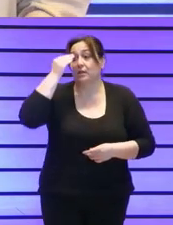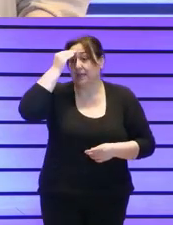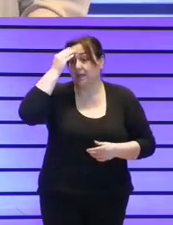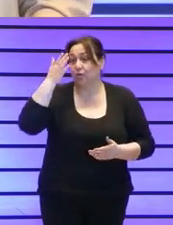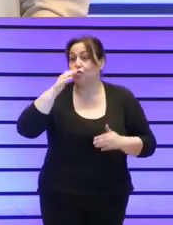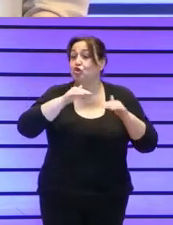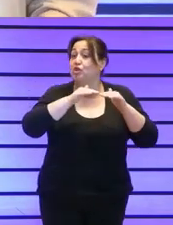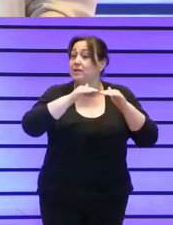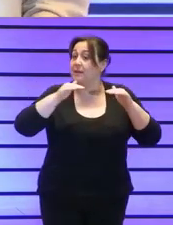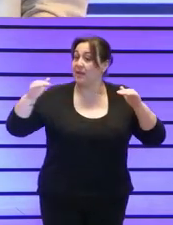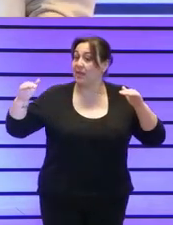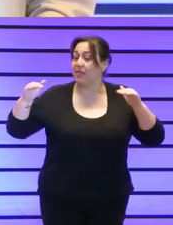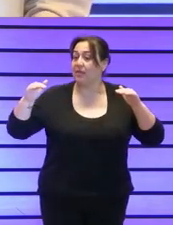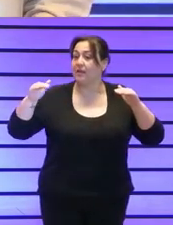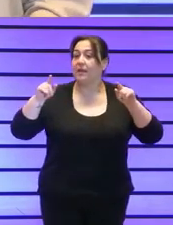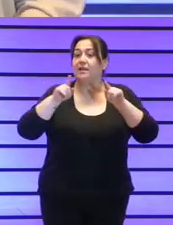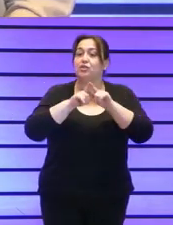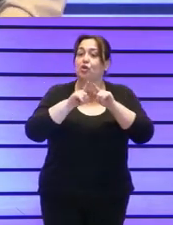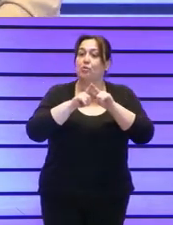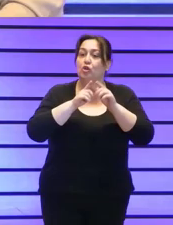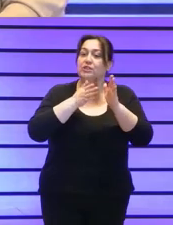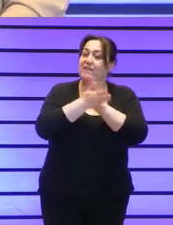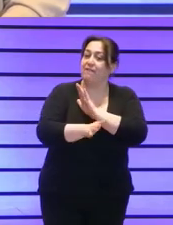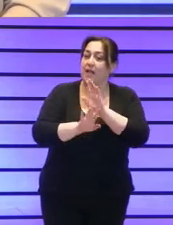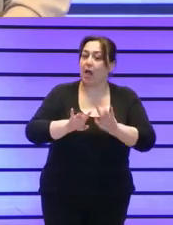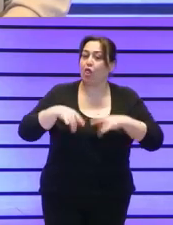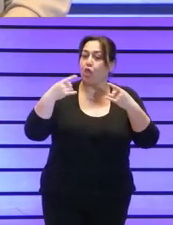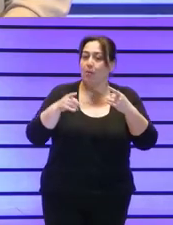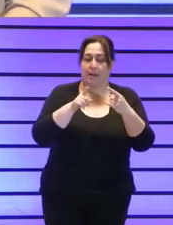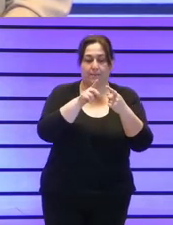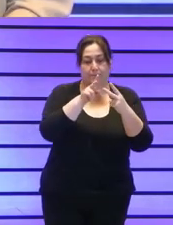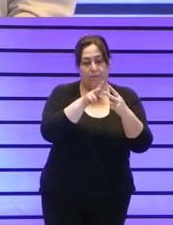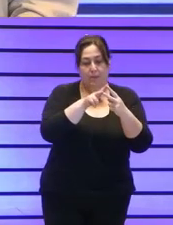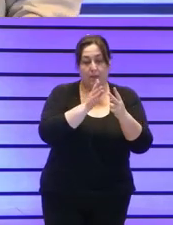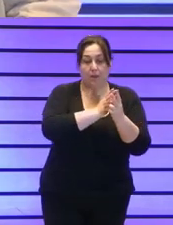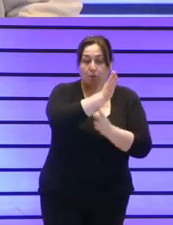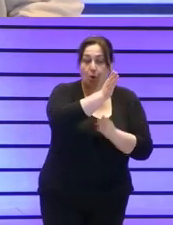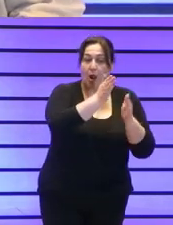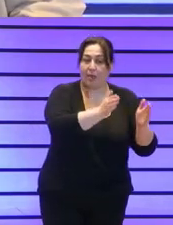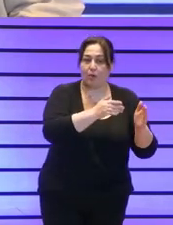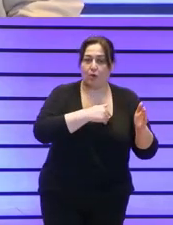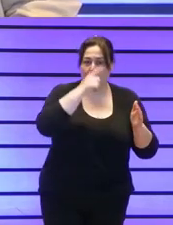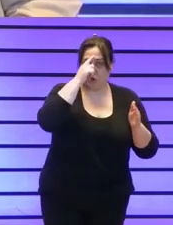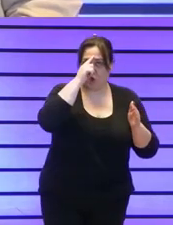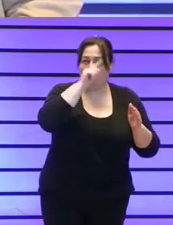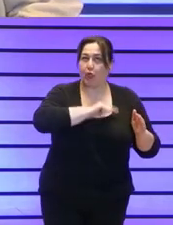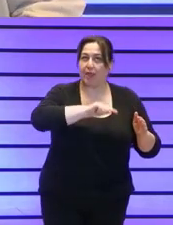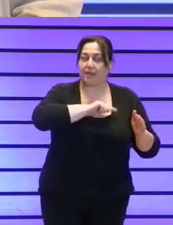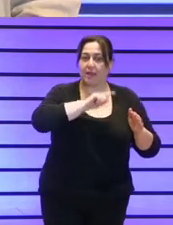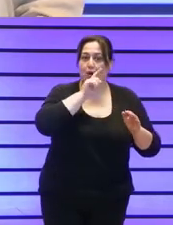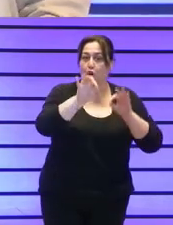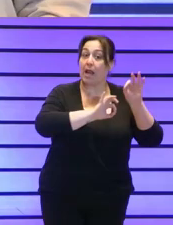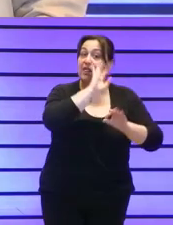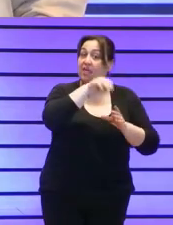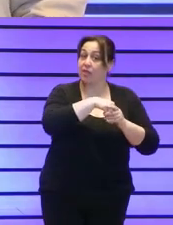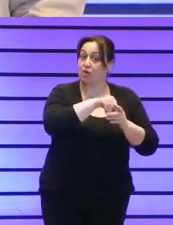la sostenibilidad tiene como un doble sentido, ¿no? Por un lado, es ser conscientes las organizaciones de que